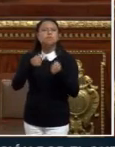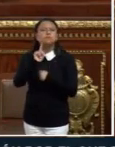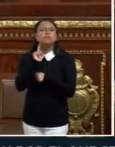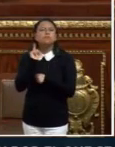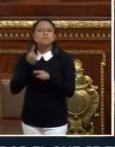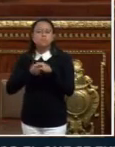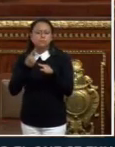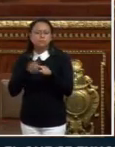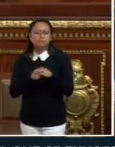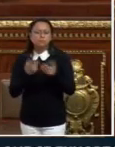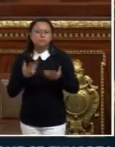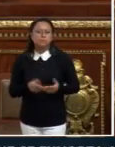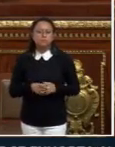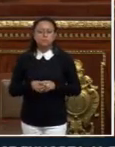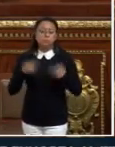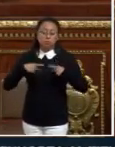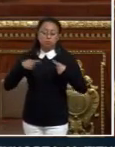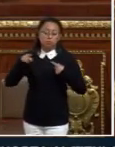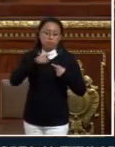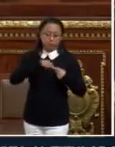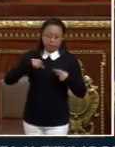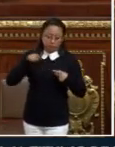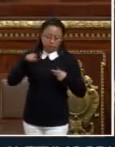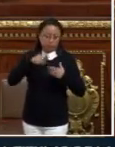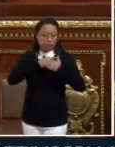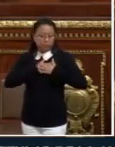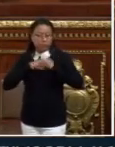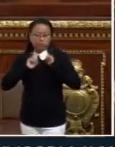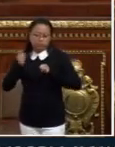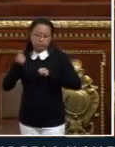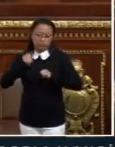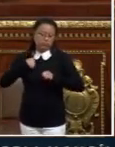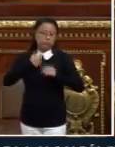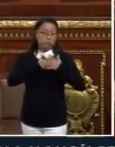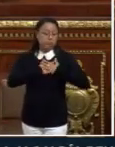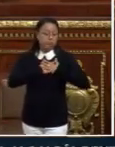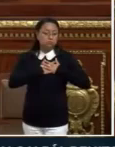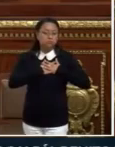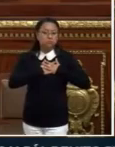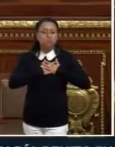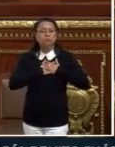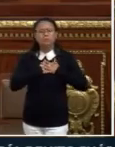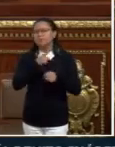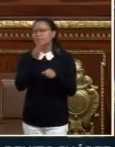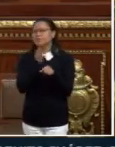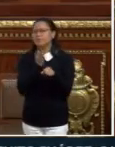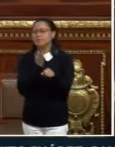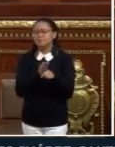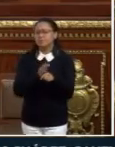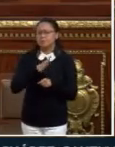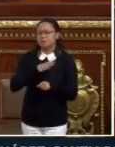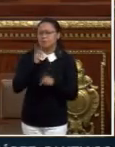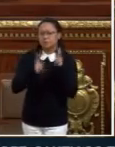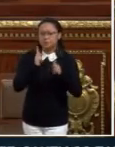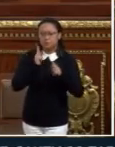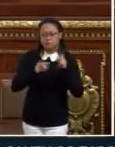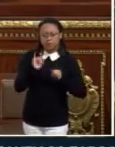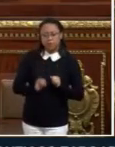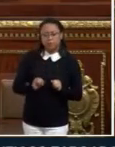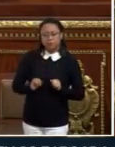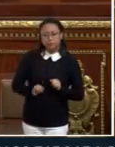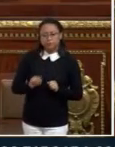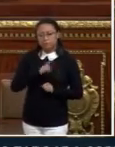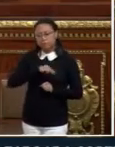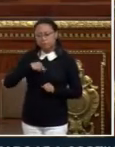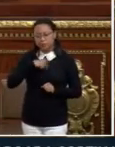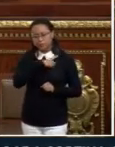personas que amamos o que nos aman. Y hay aquí una conversación muy interesante sobre, hay que empezar a hablar más allá del